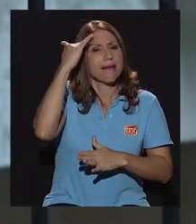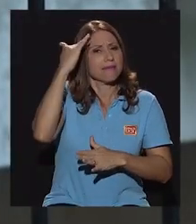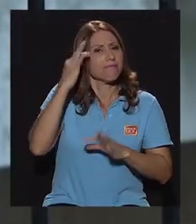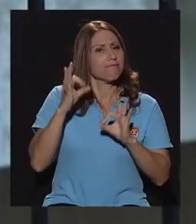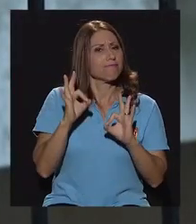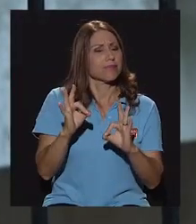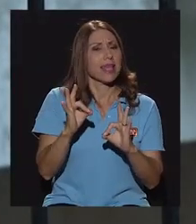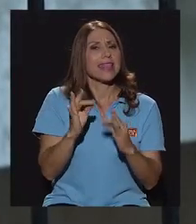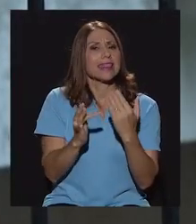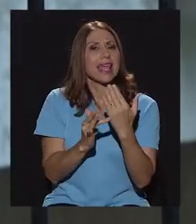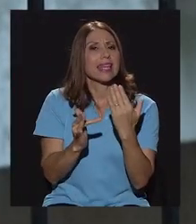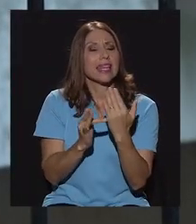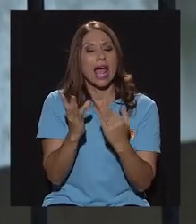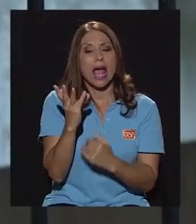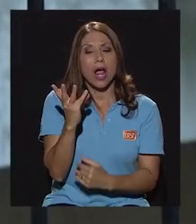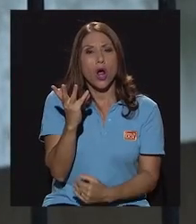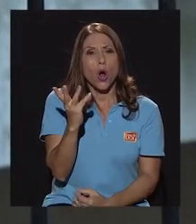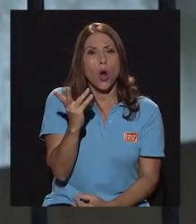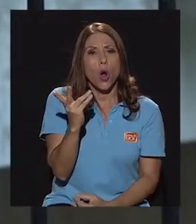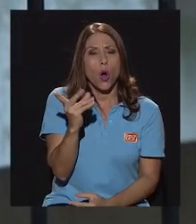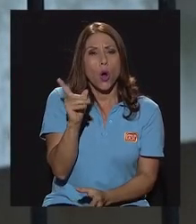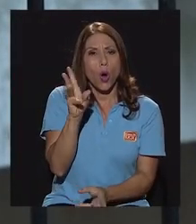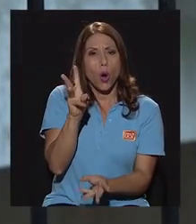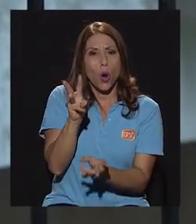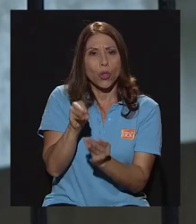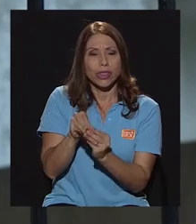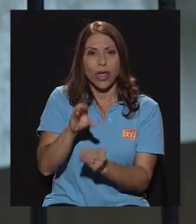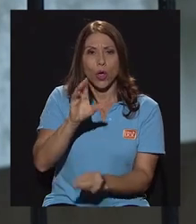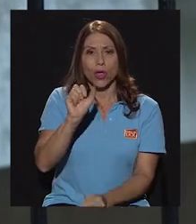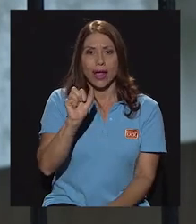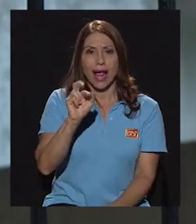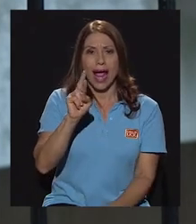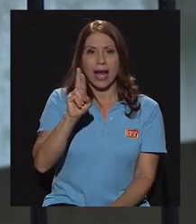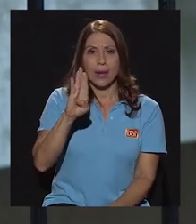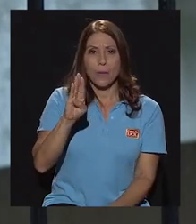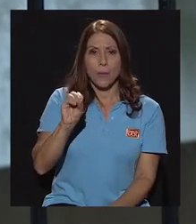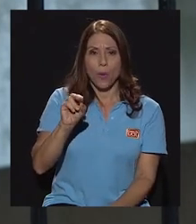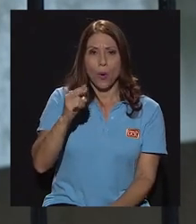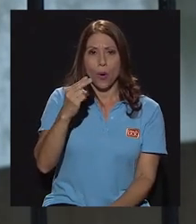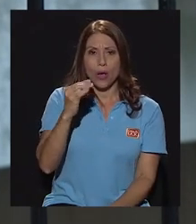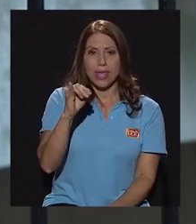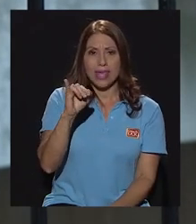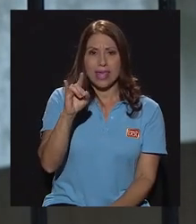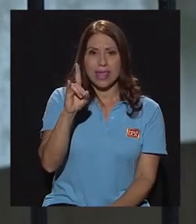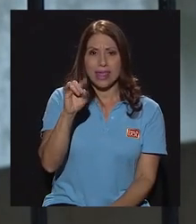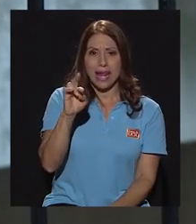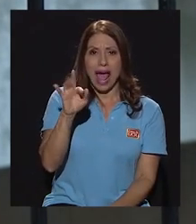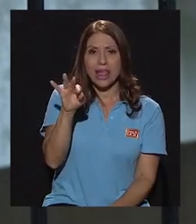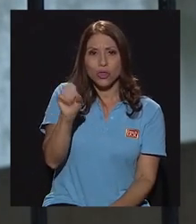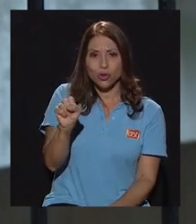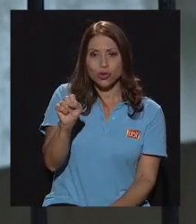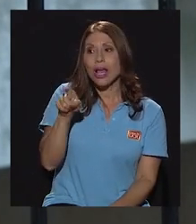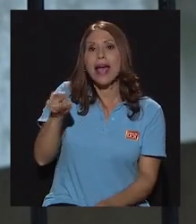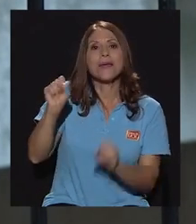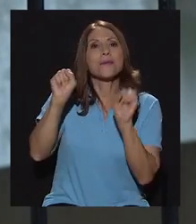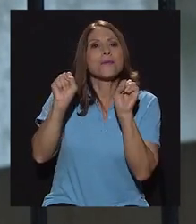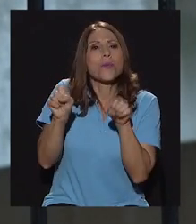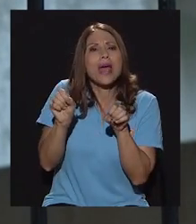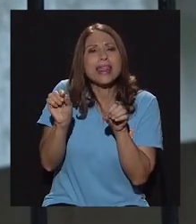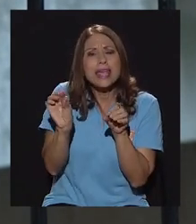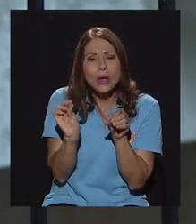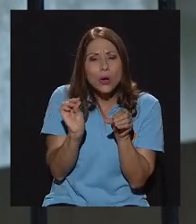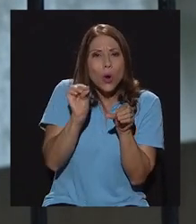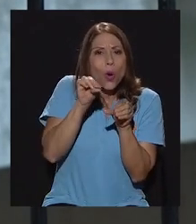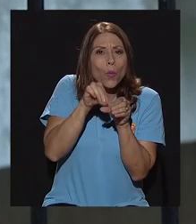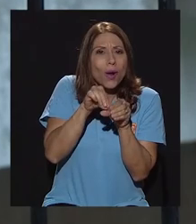en la técnica de conteo de carbohidratos, ahí sí podría incorporar algo muy pequeño siempre y cuando